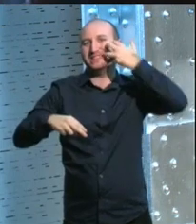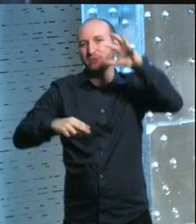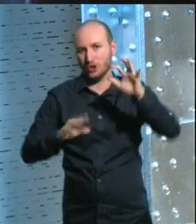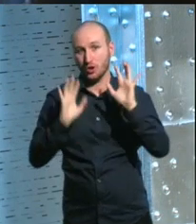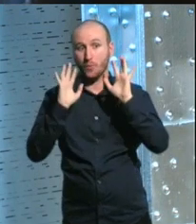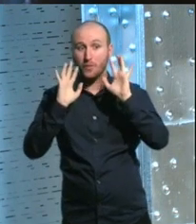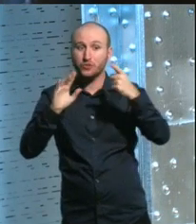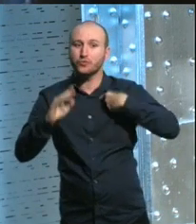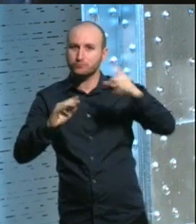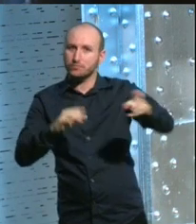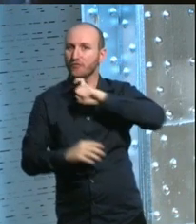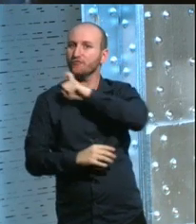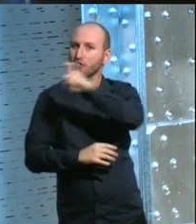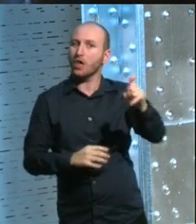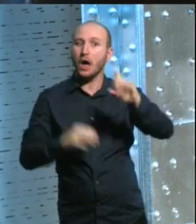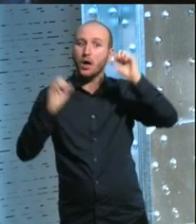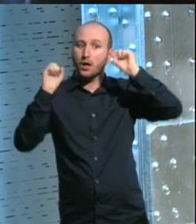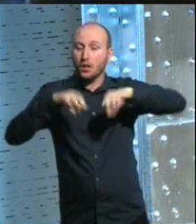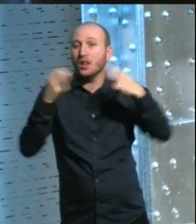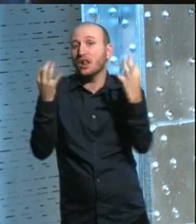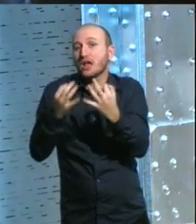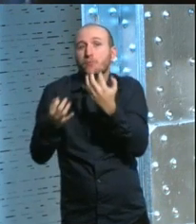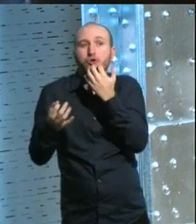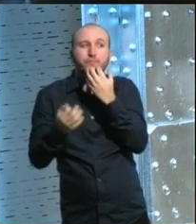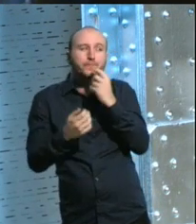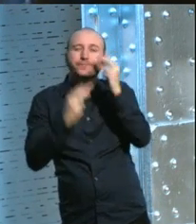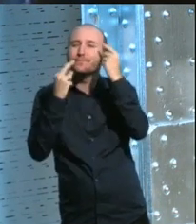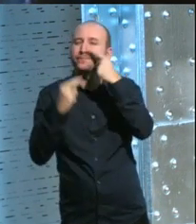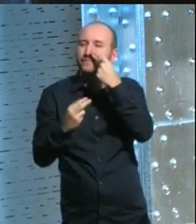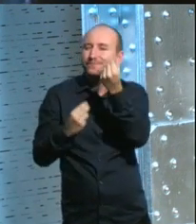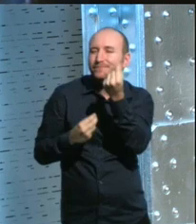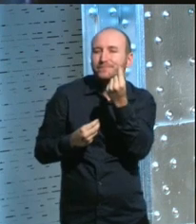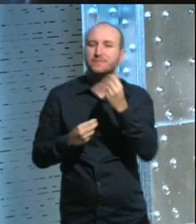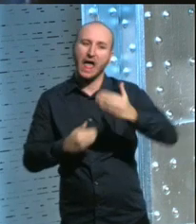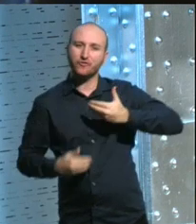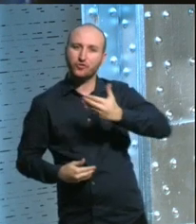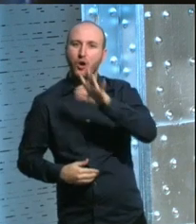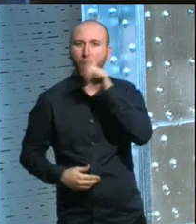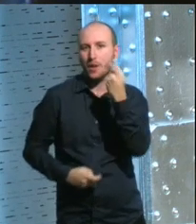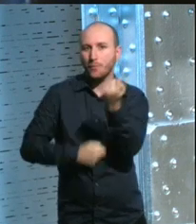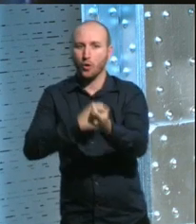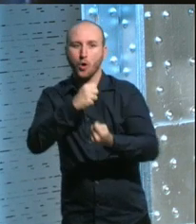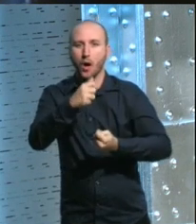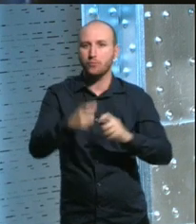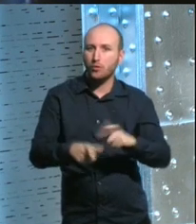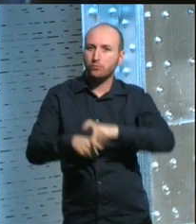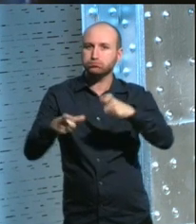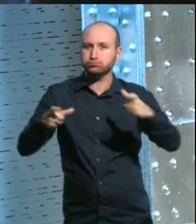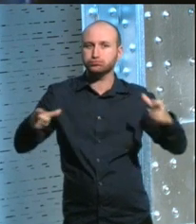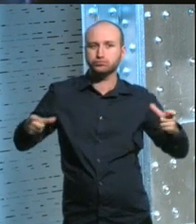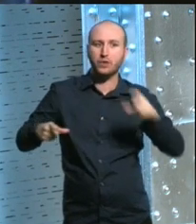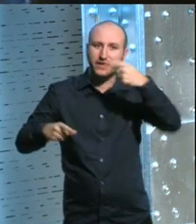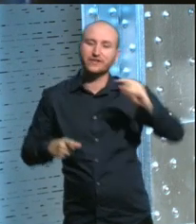sido pionero en la predicción de que el futuro se está creando, es ya una realidad en el área